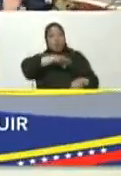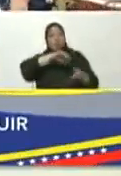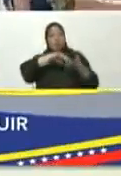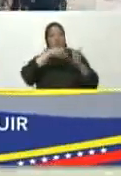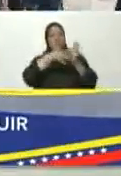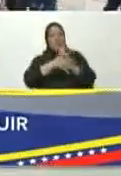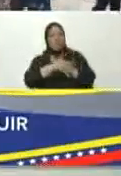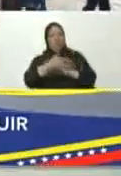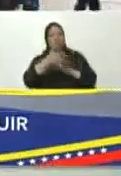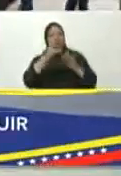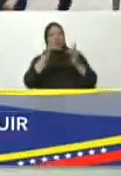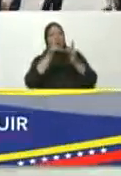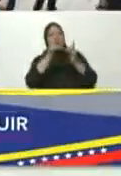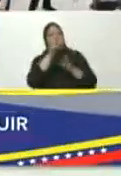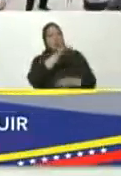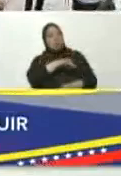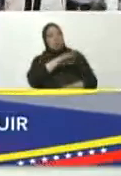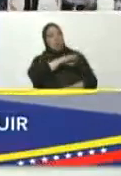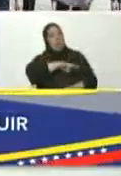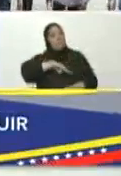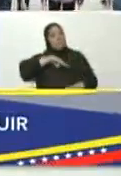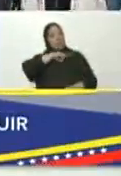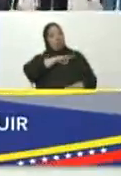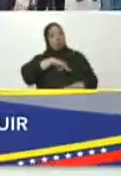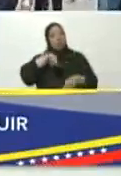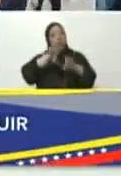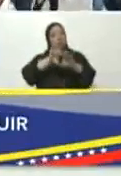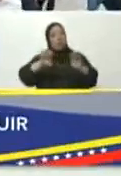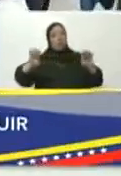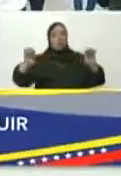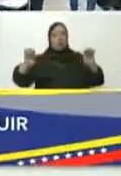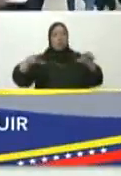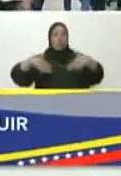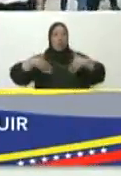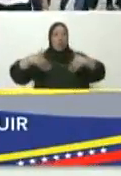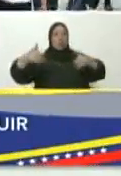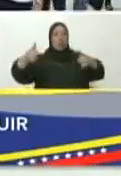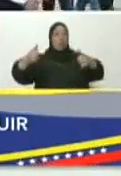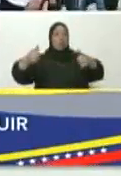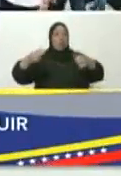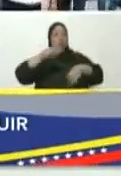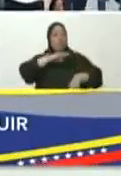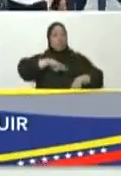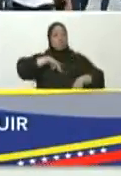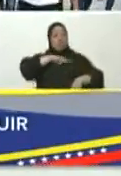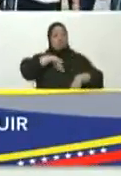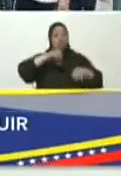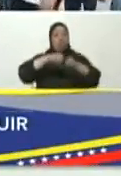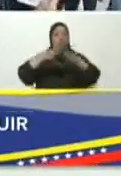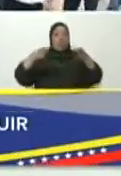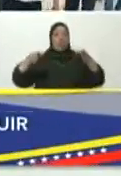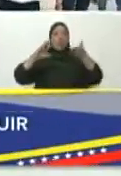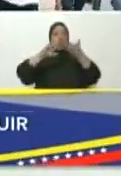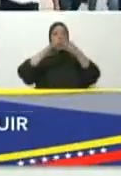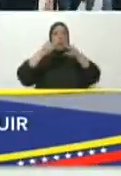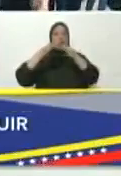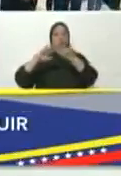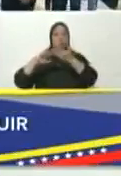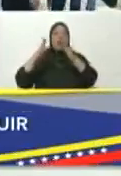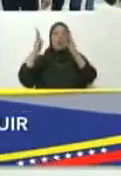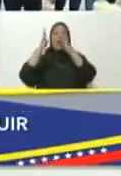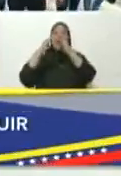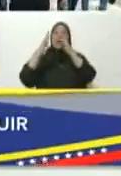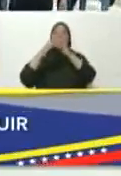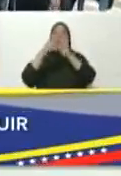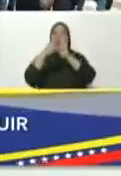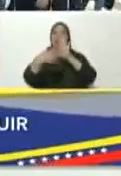Las misiones y grandes misiones, la educación, la salud, la vivienda, el derecho